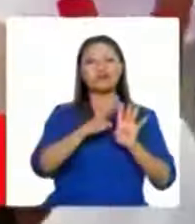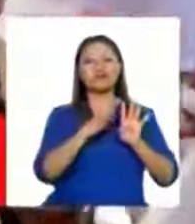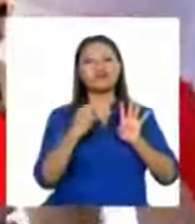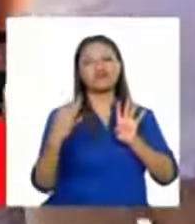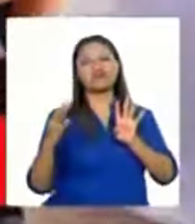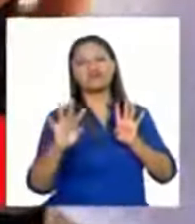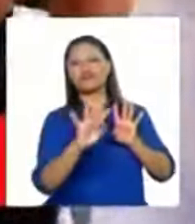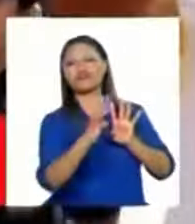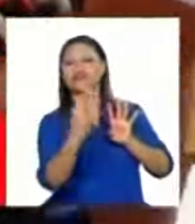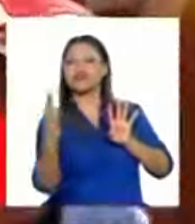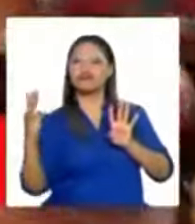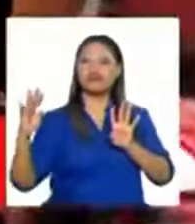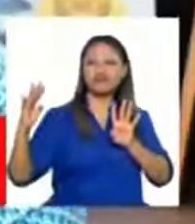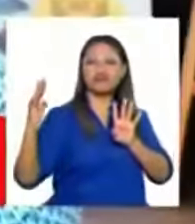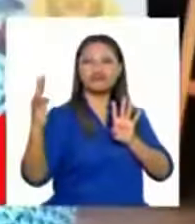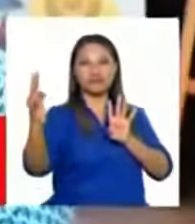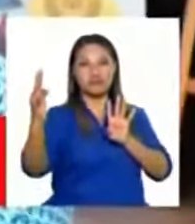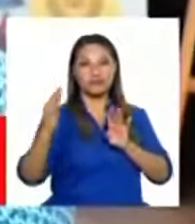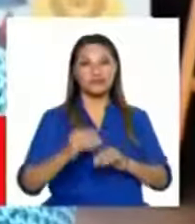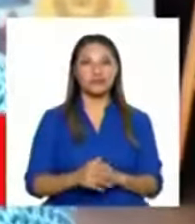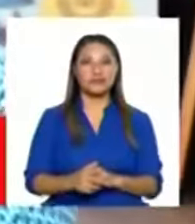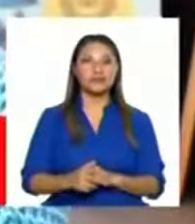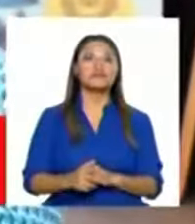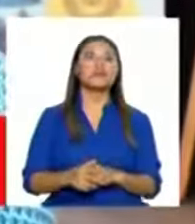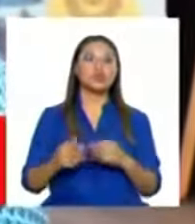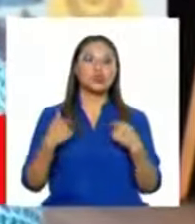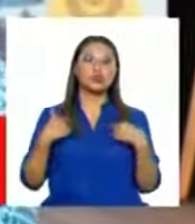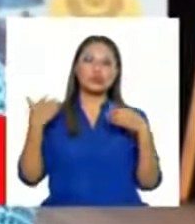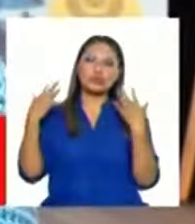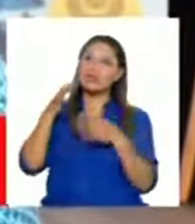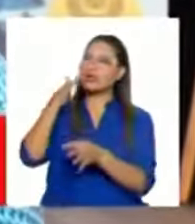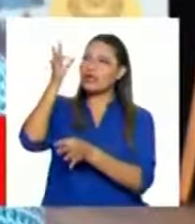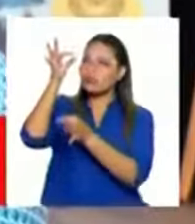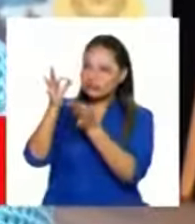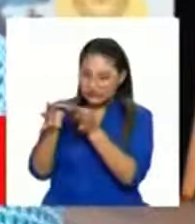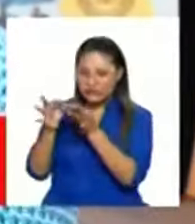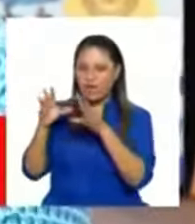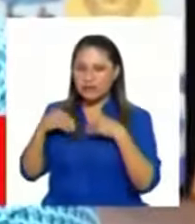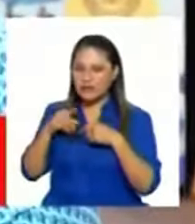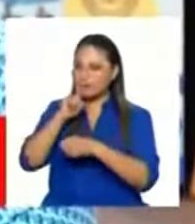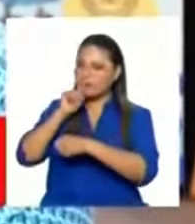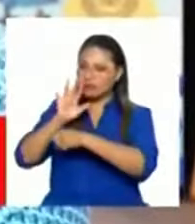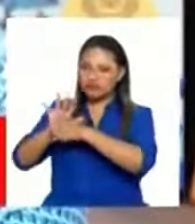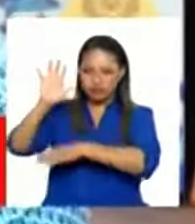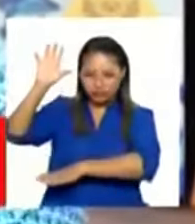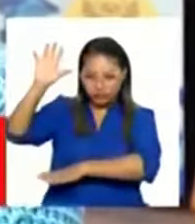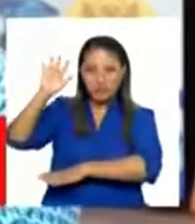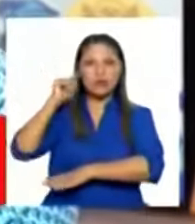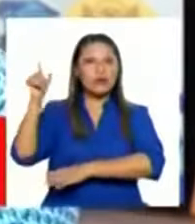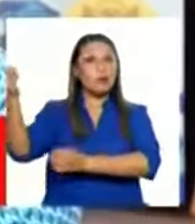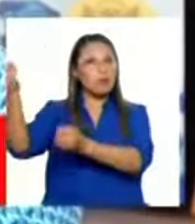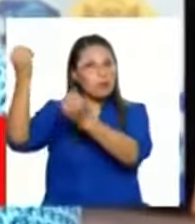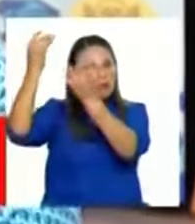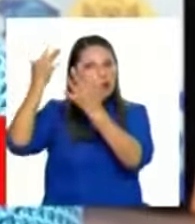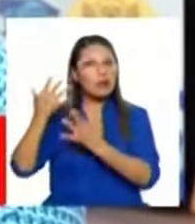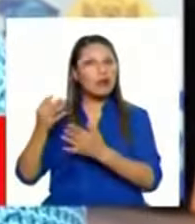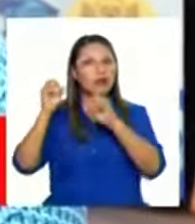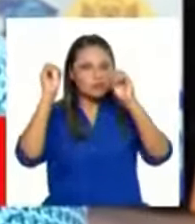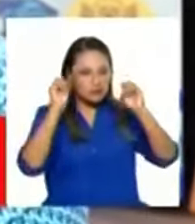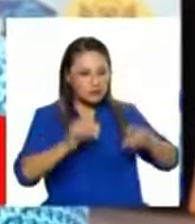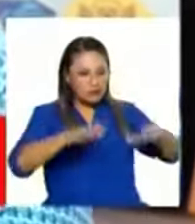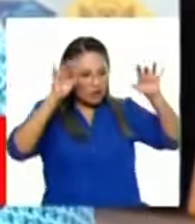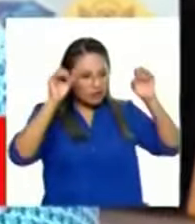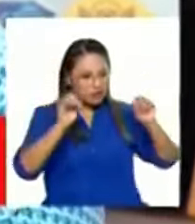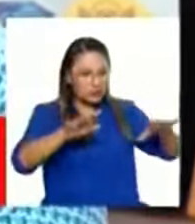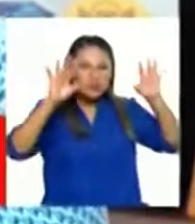el Parque de la Muralla. Yo le he prometido a él muchas cosas y le he cumplido y me ha hecho tantos milagros...